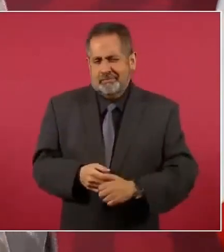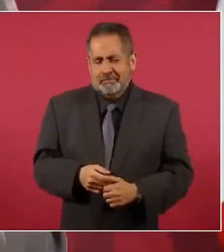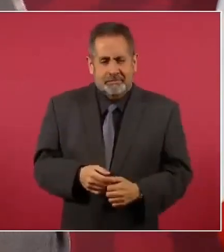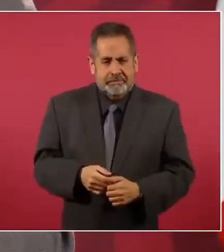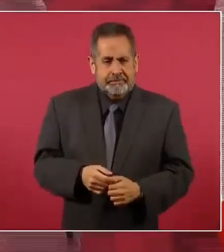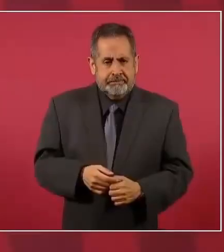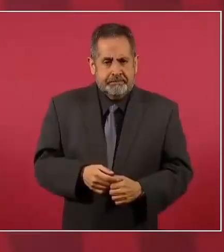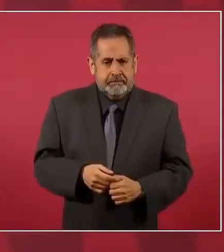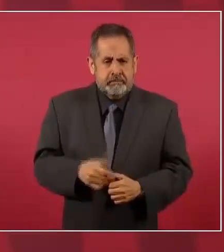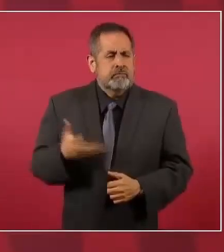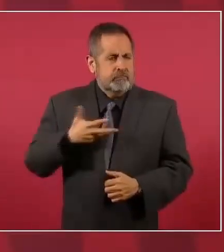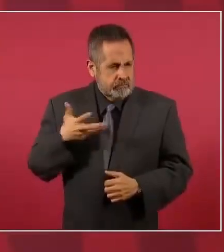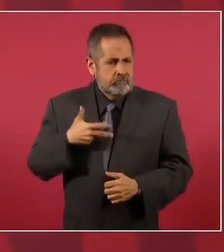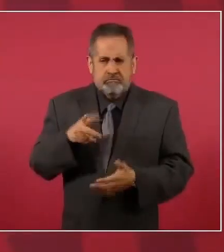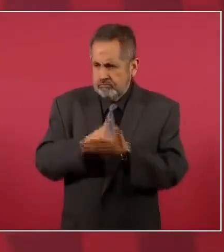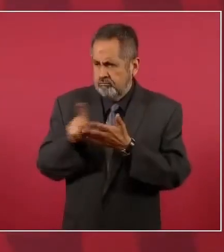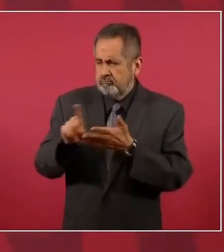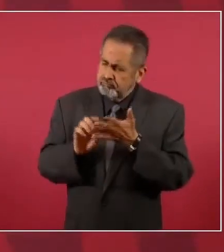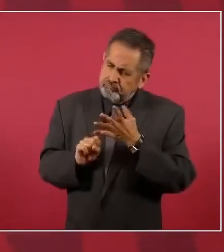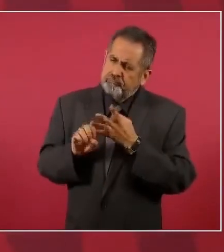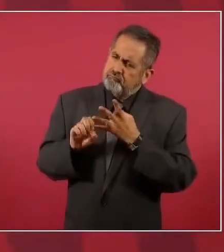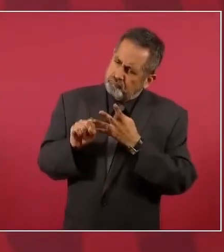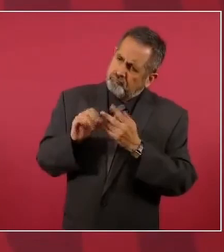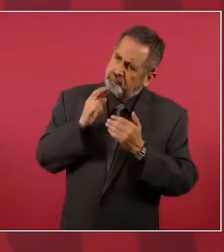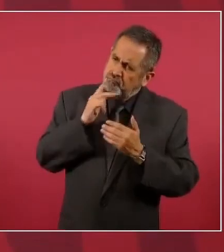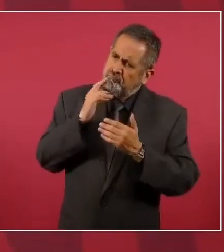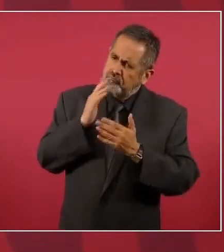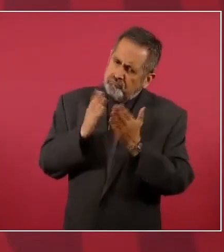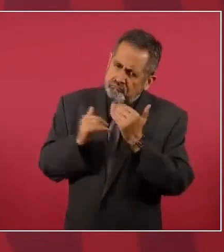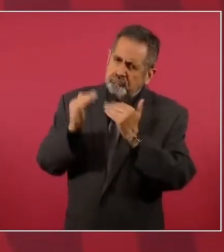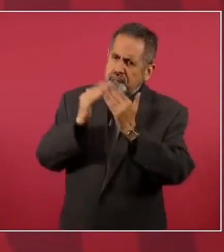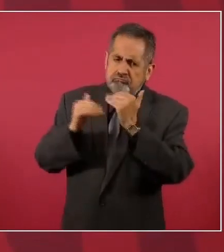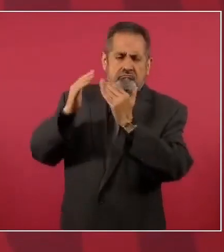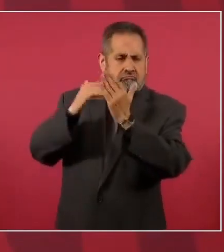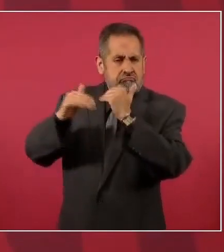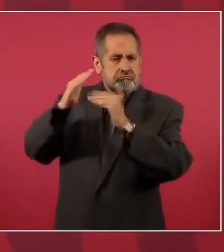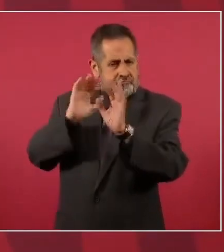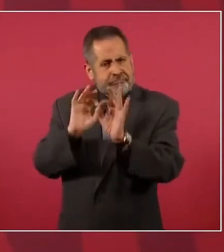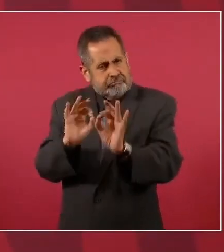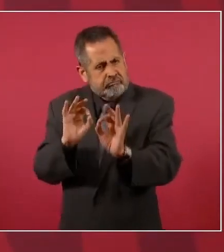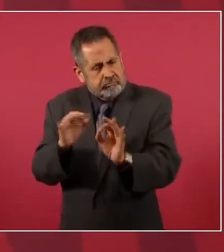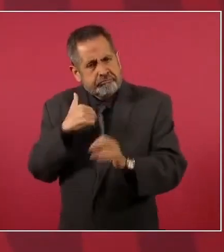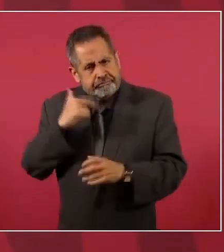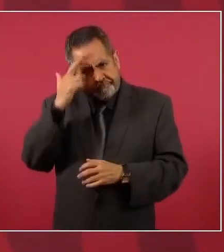Claro que todos tenemos derecho a la superación,